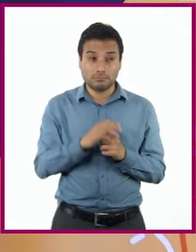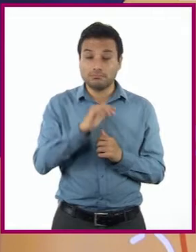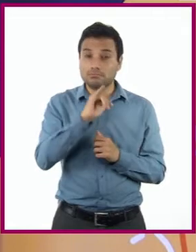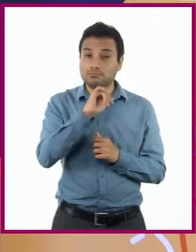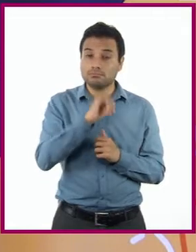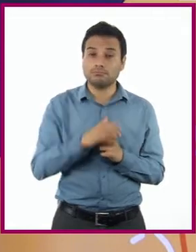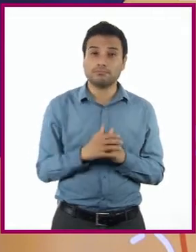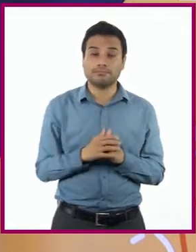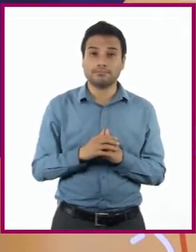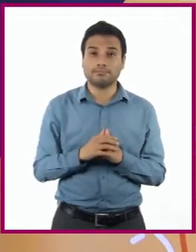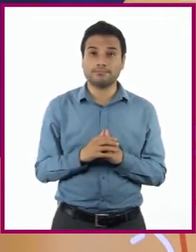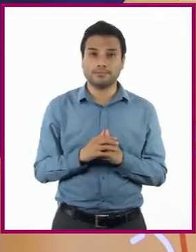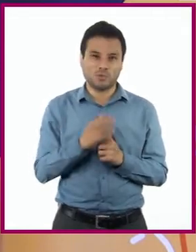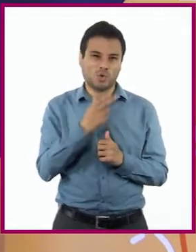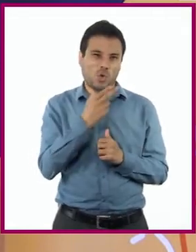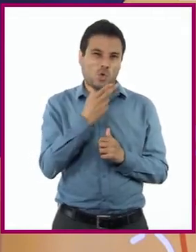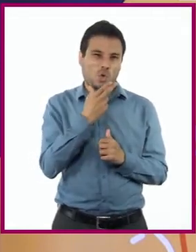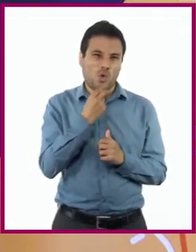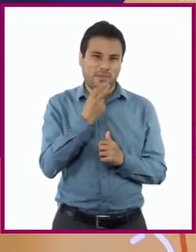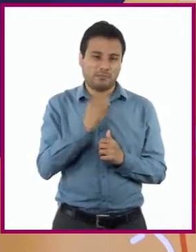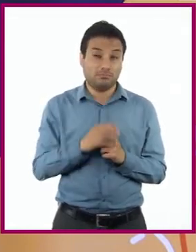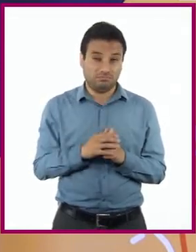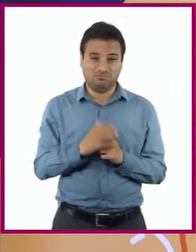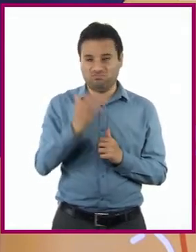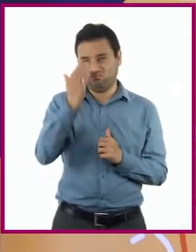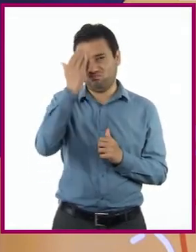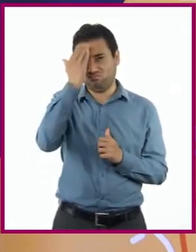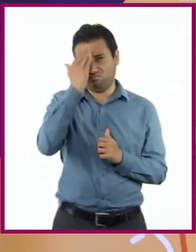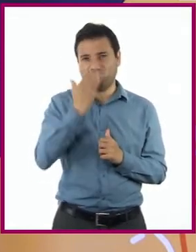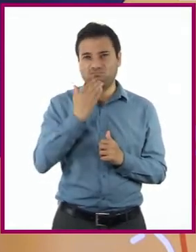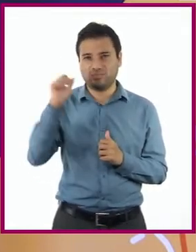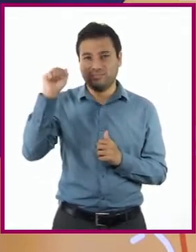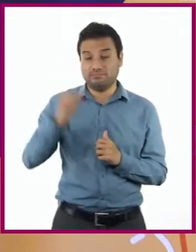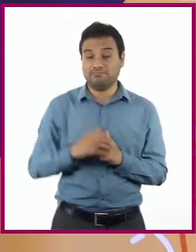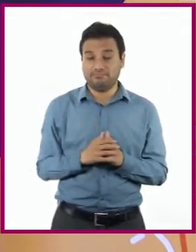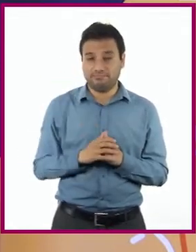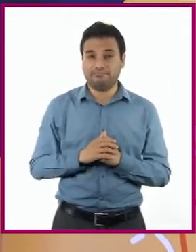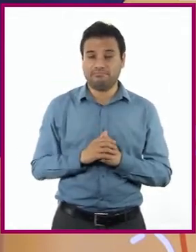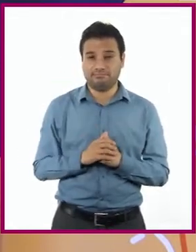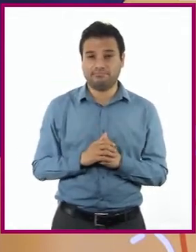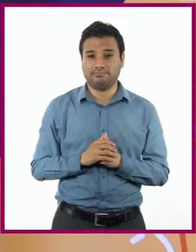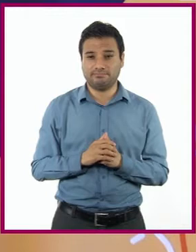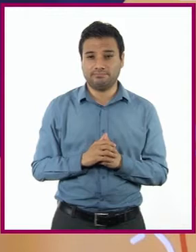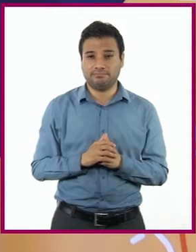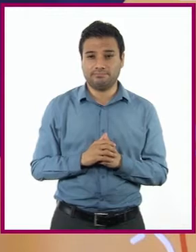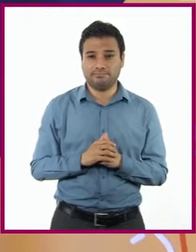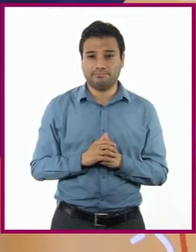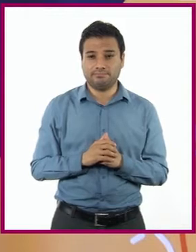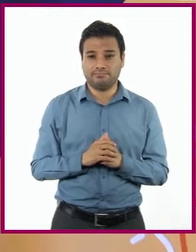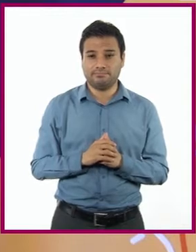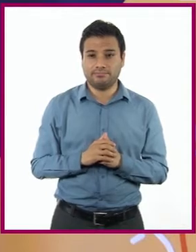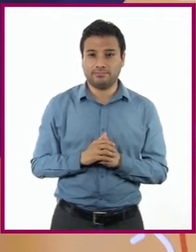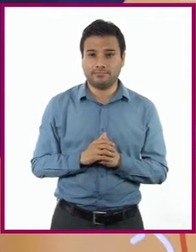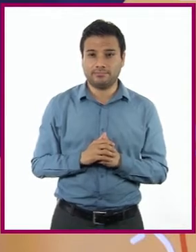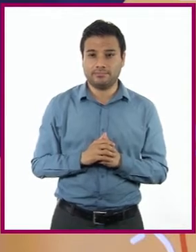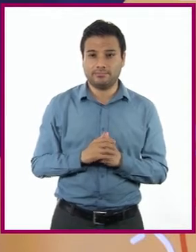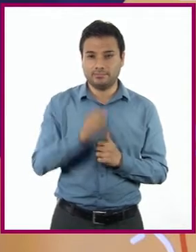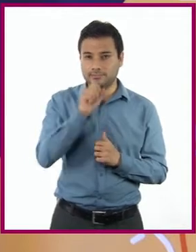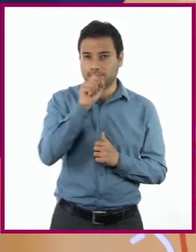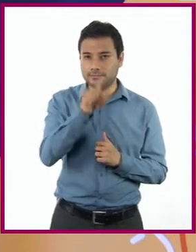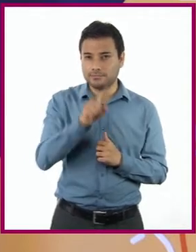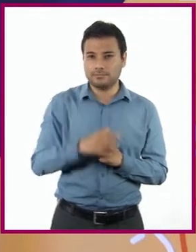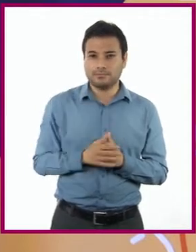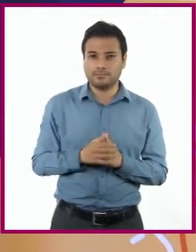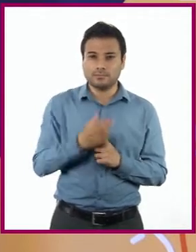es, Eratóstenes es muy famoso por ese descubrimiento, además de que fue capaz de